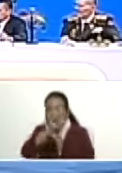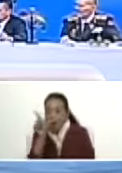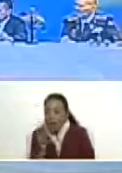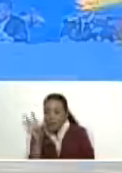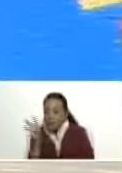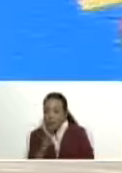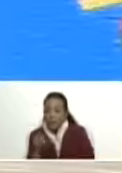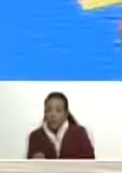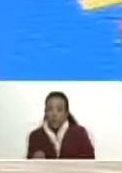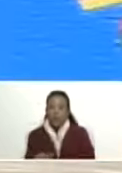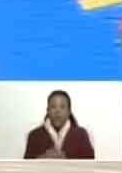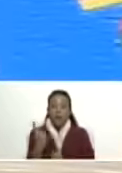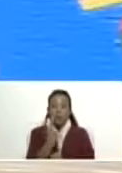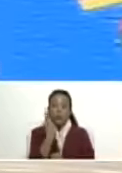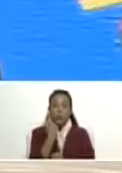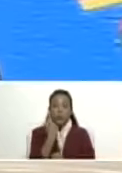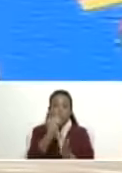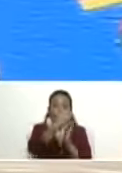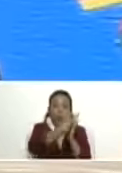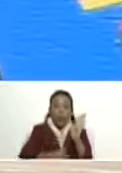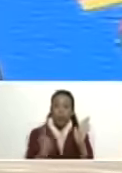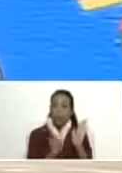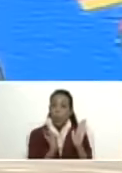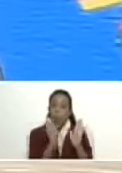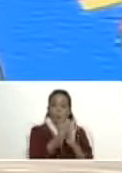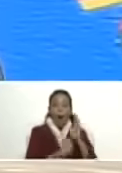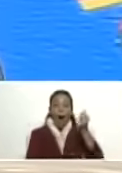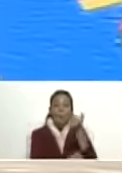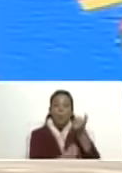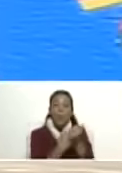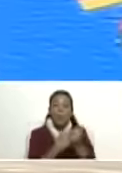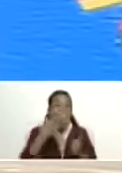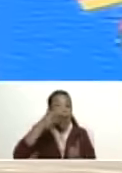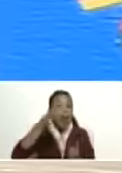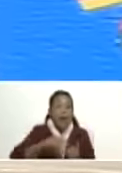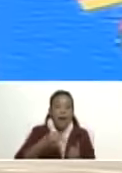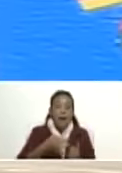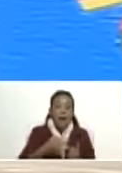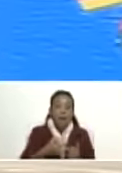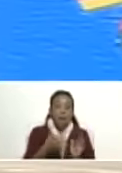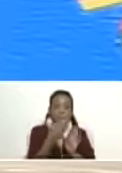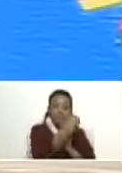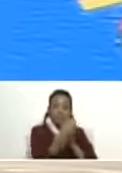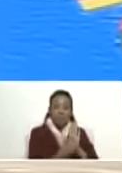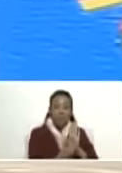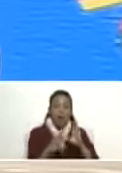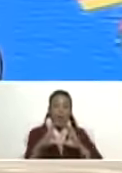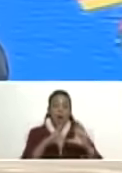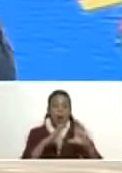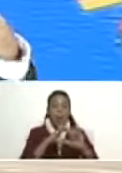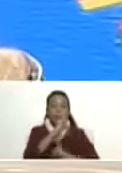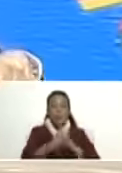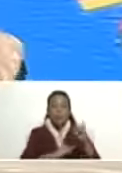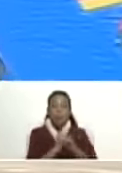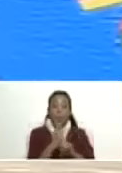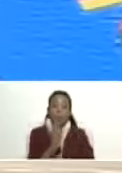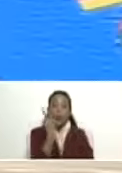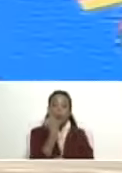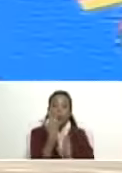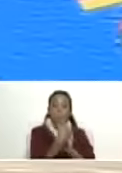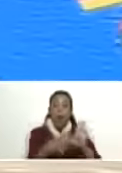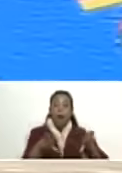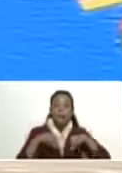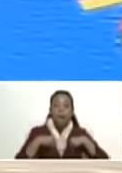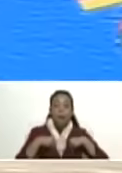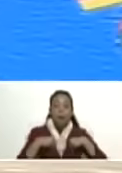acuerdo al único instrumento que tenemos los venezolanos, los guyaneses, la comunidad internacional, único, aceptado